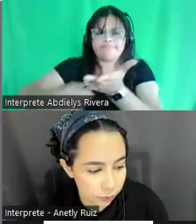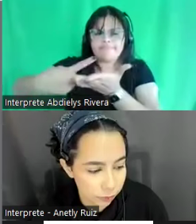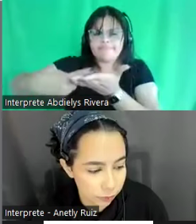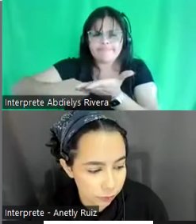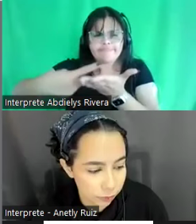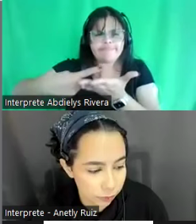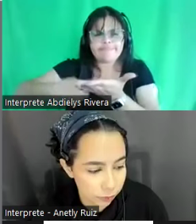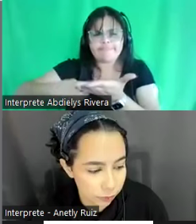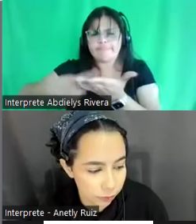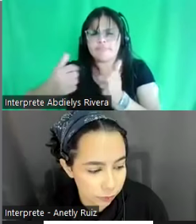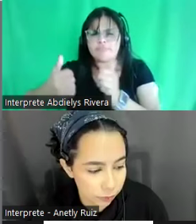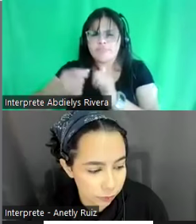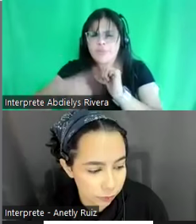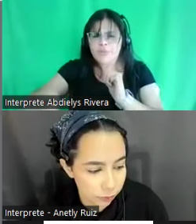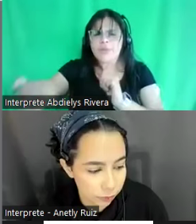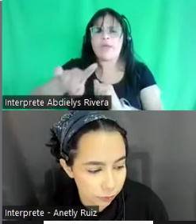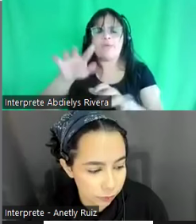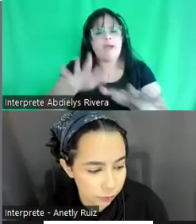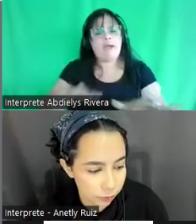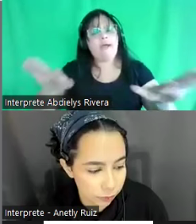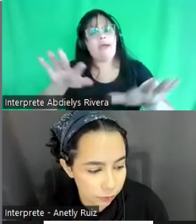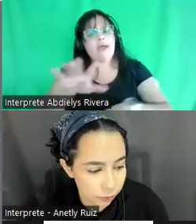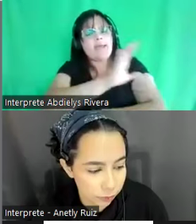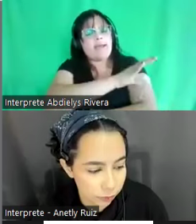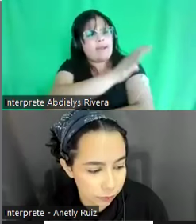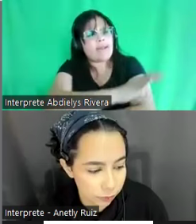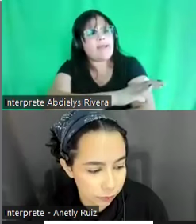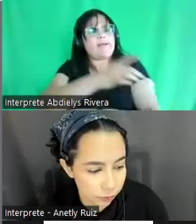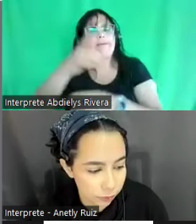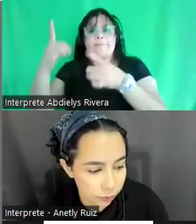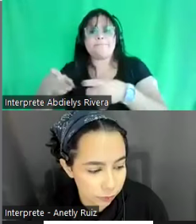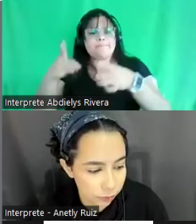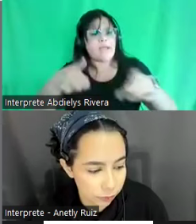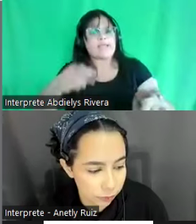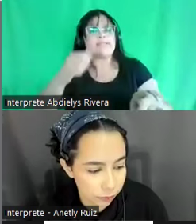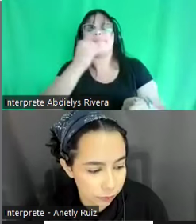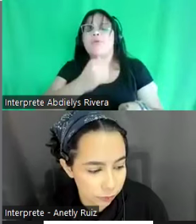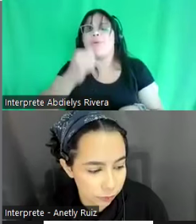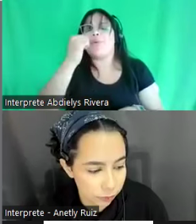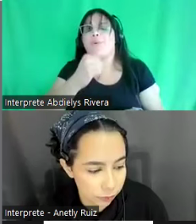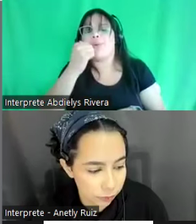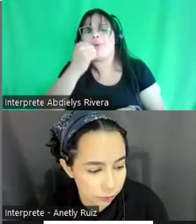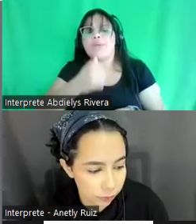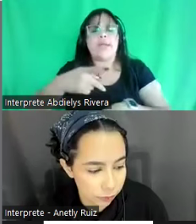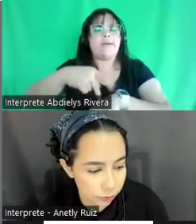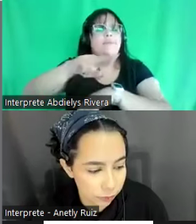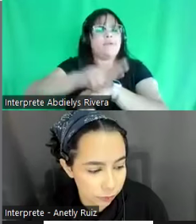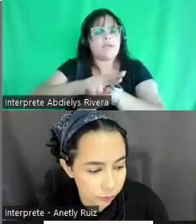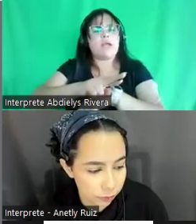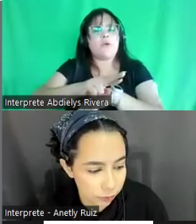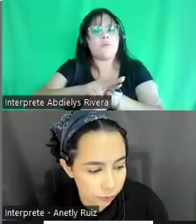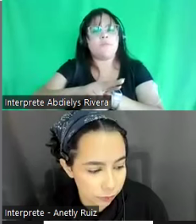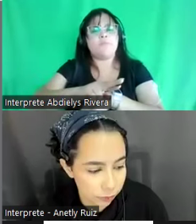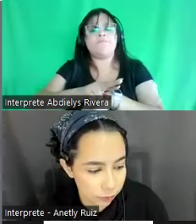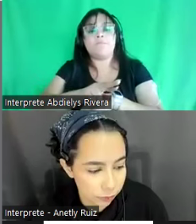escenarios clínicos con los cuales nos enfrentamos a diario en Puerto Rico y discutir posibles soluciones a esos acomodos